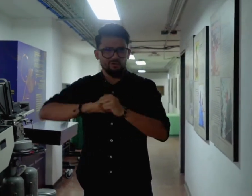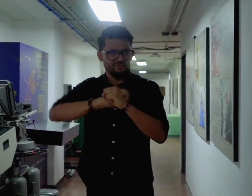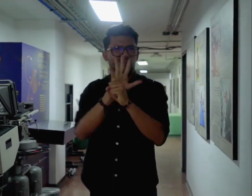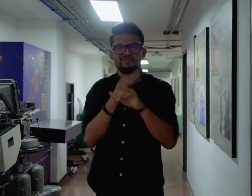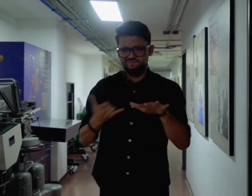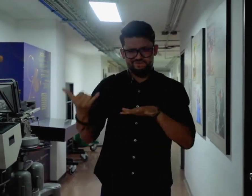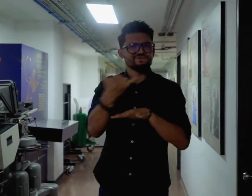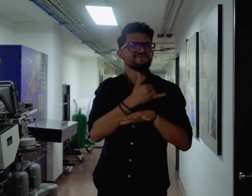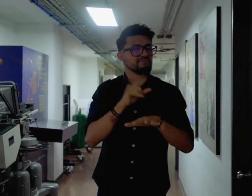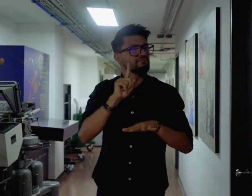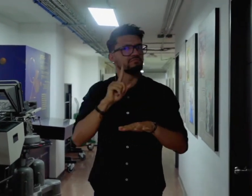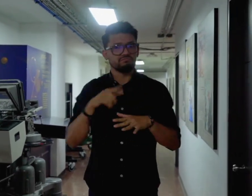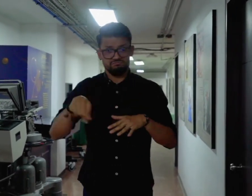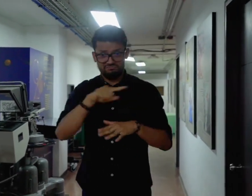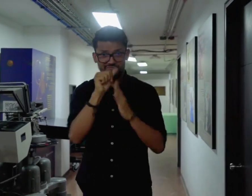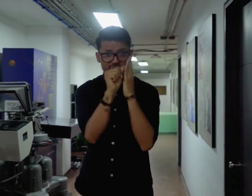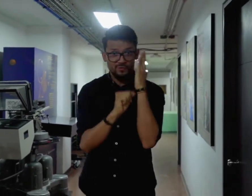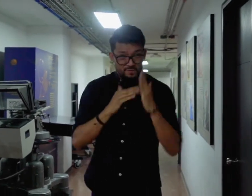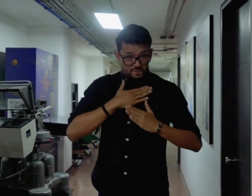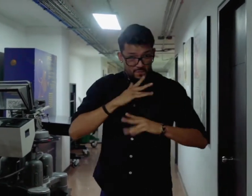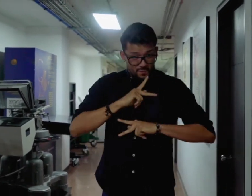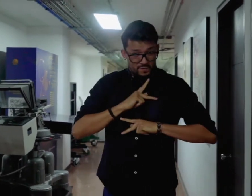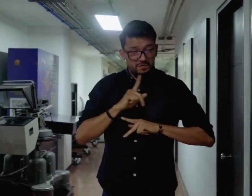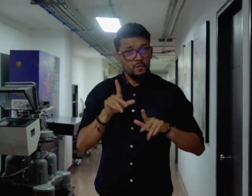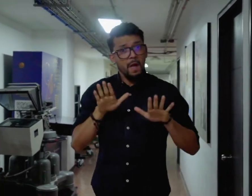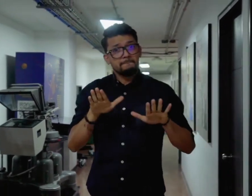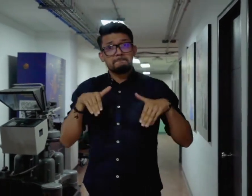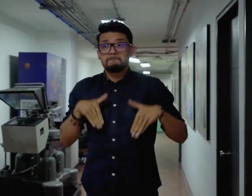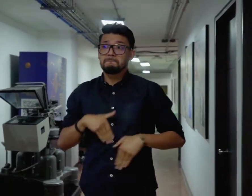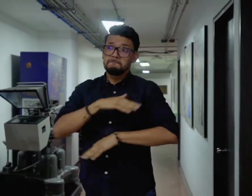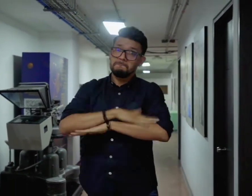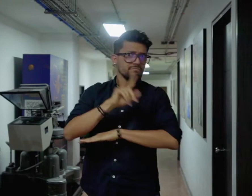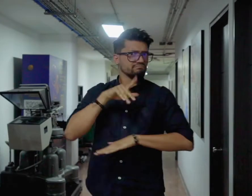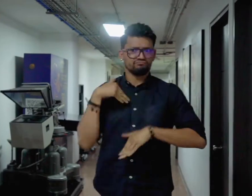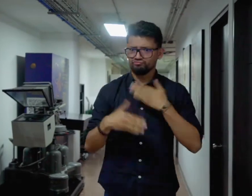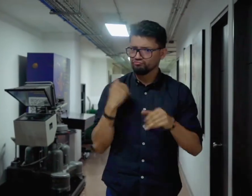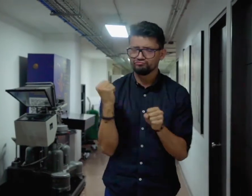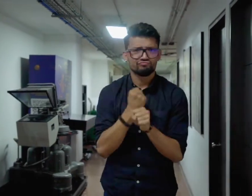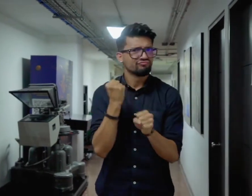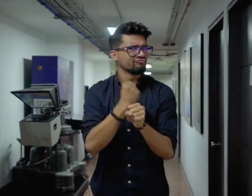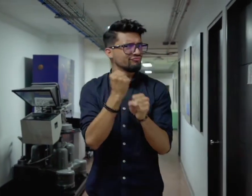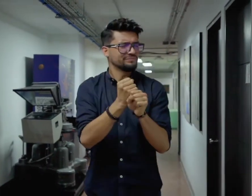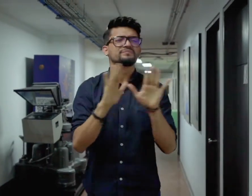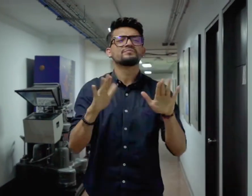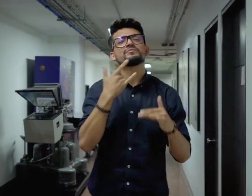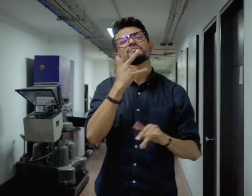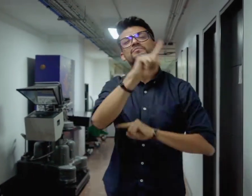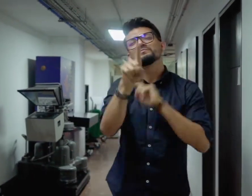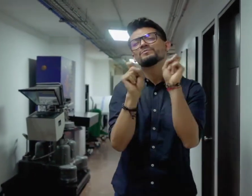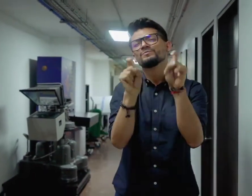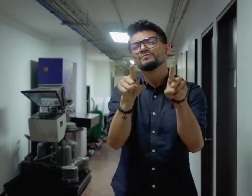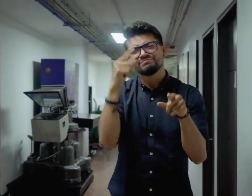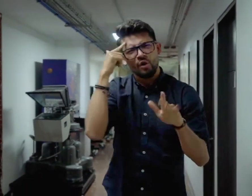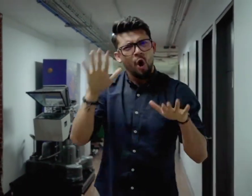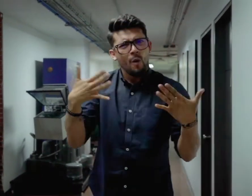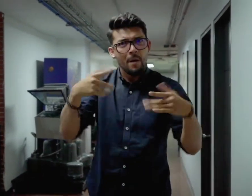dificultades que impuso la pandemia, Canal 13 no se detuvo en la realización de todos sus programas.